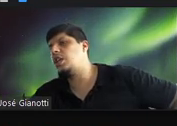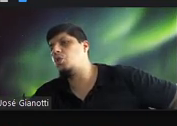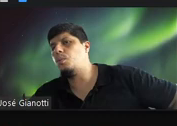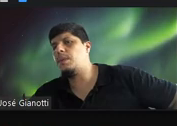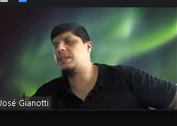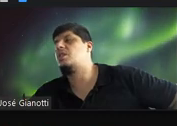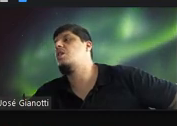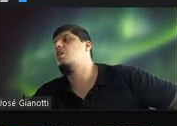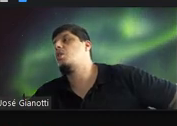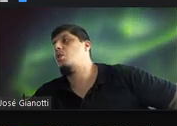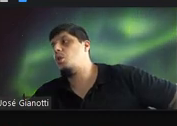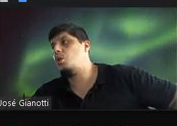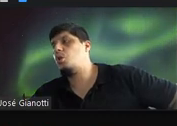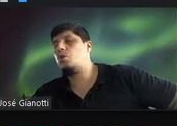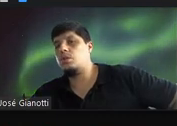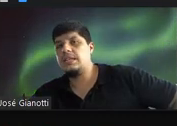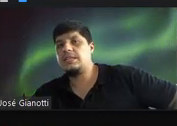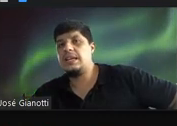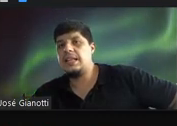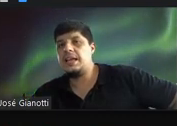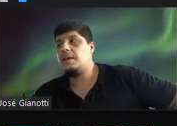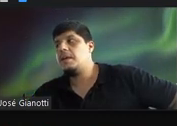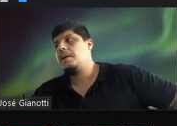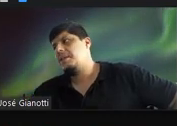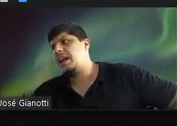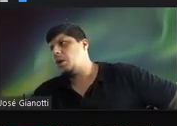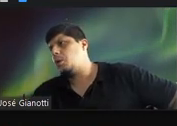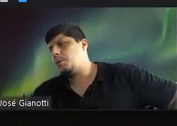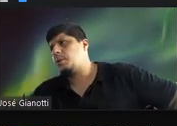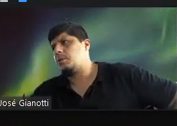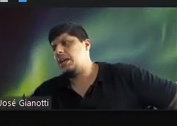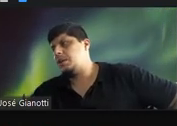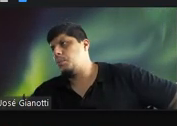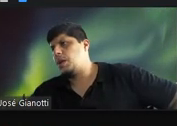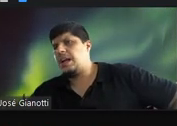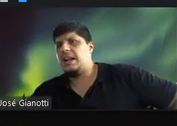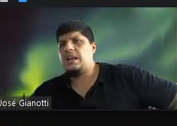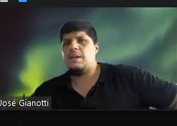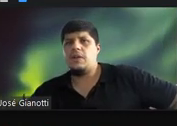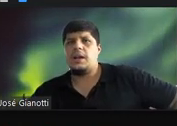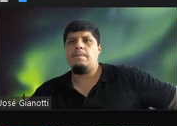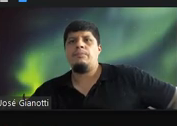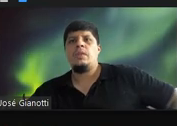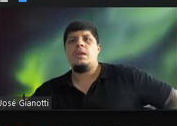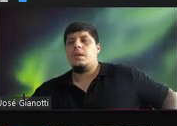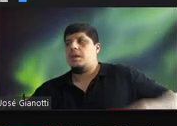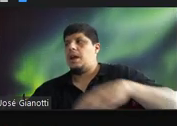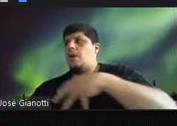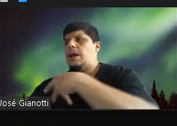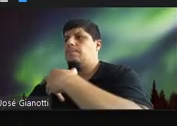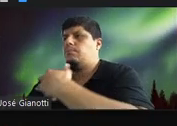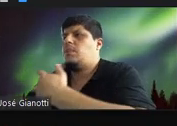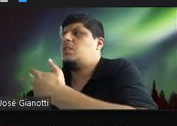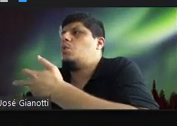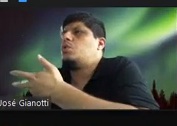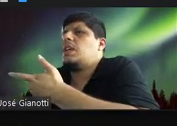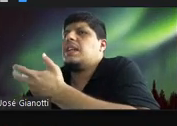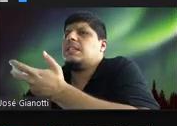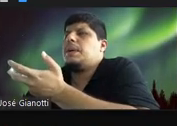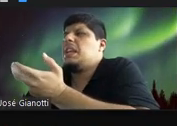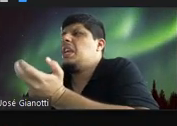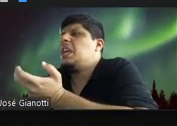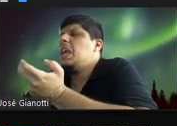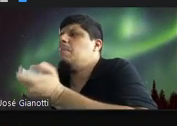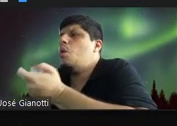Hilo y Tumbes. Ojo con ese detalle. Y era obvio, ¿no? O sea, no podían dejar a Lima fuera. Ahora, esto es lo que ustedes